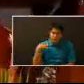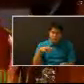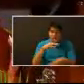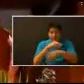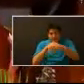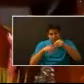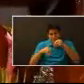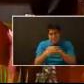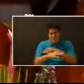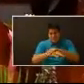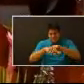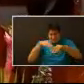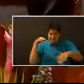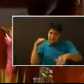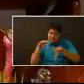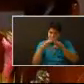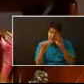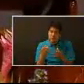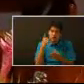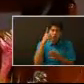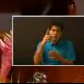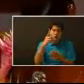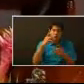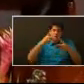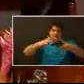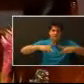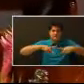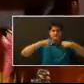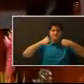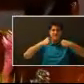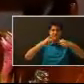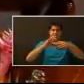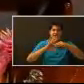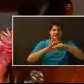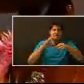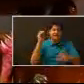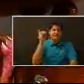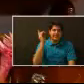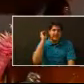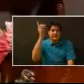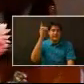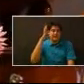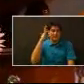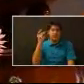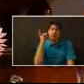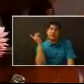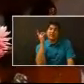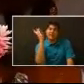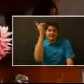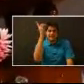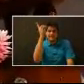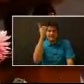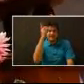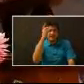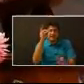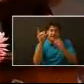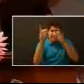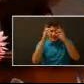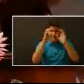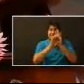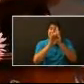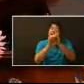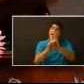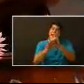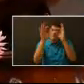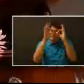salir como un valiente de David. David es figura de nuestro Señor Jesucristo. Entonces,